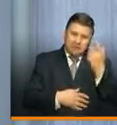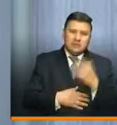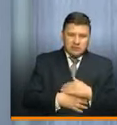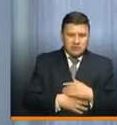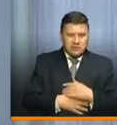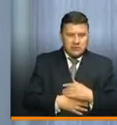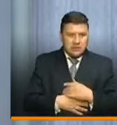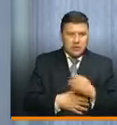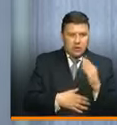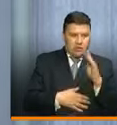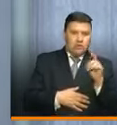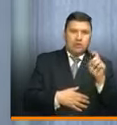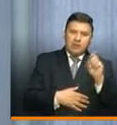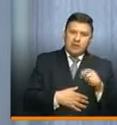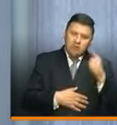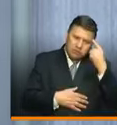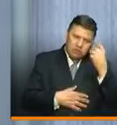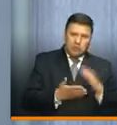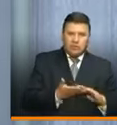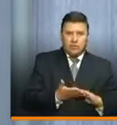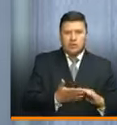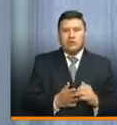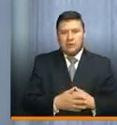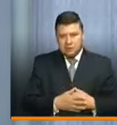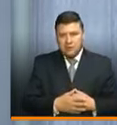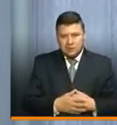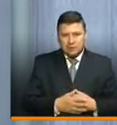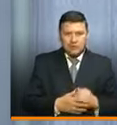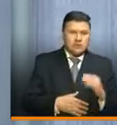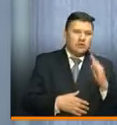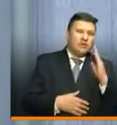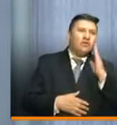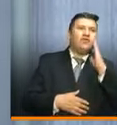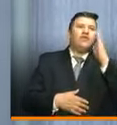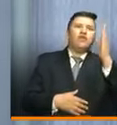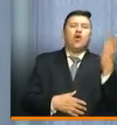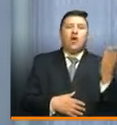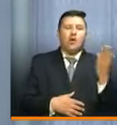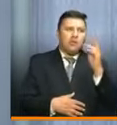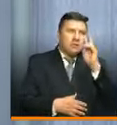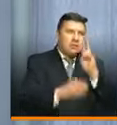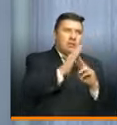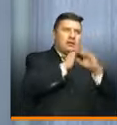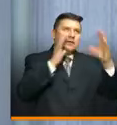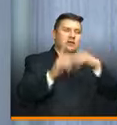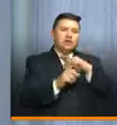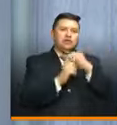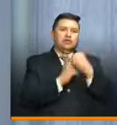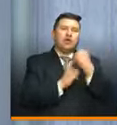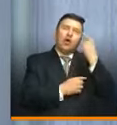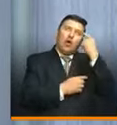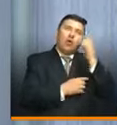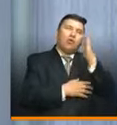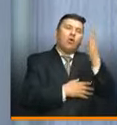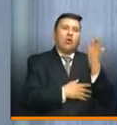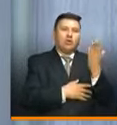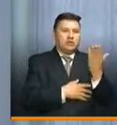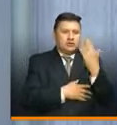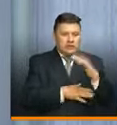eso, Bruce, puede ser también una expectativa de futuro, de cómo debemos visualizarnos como sociedad en el futuro y cómo